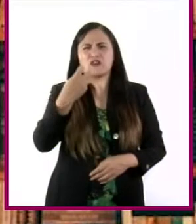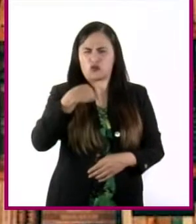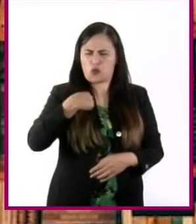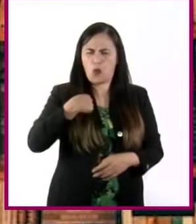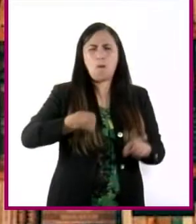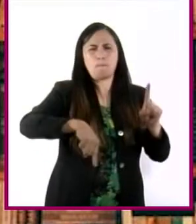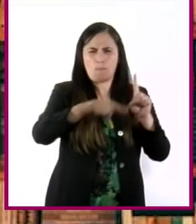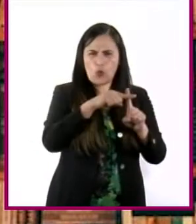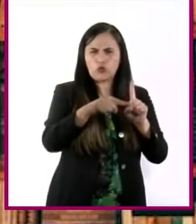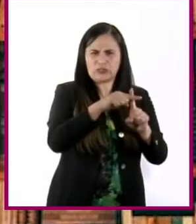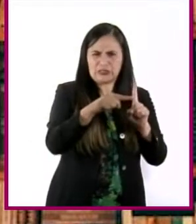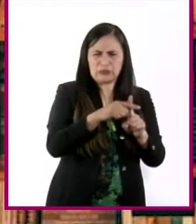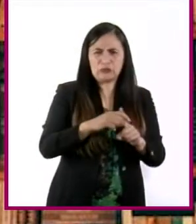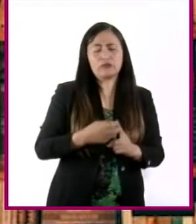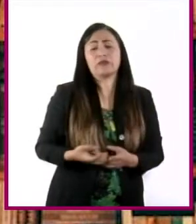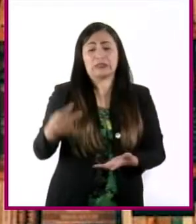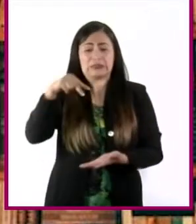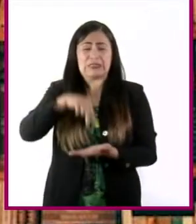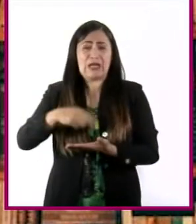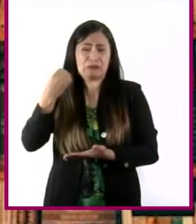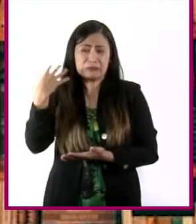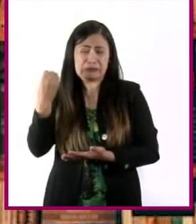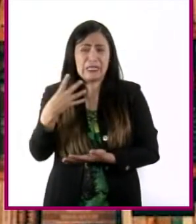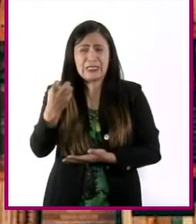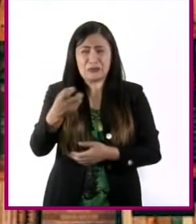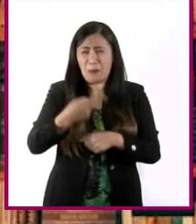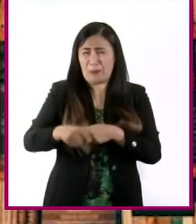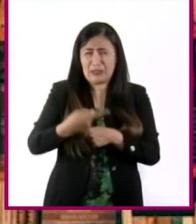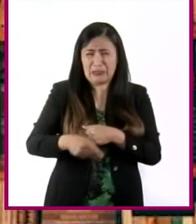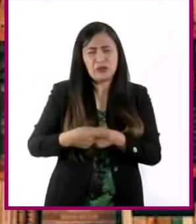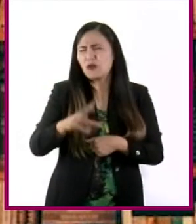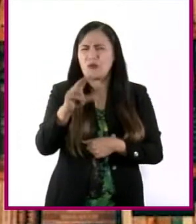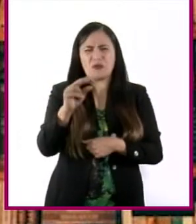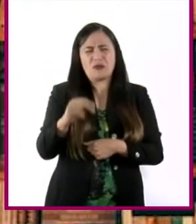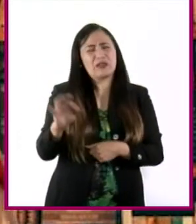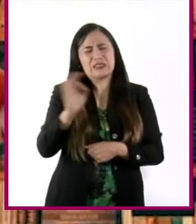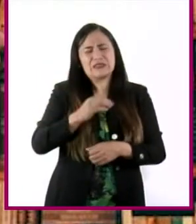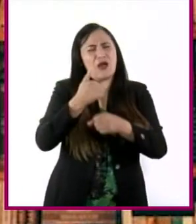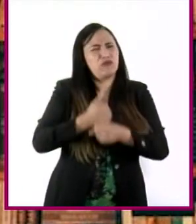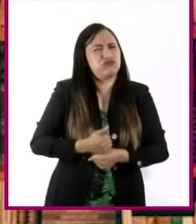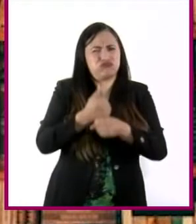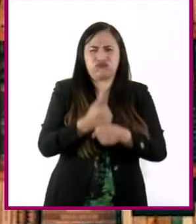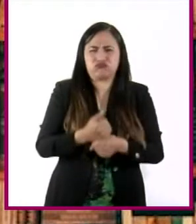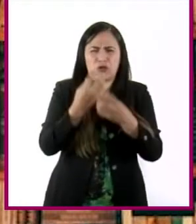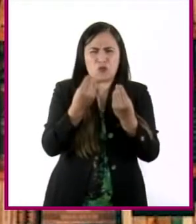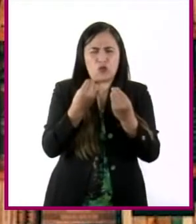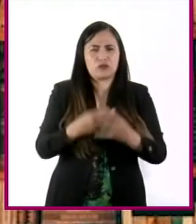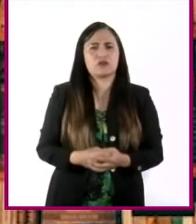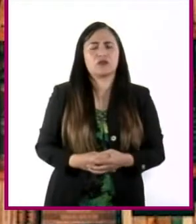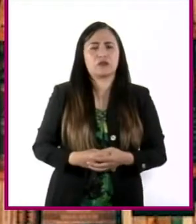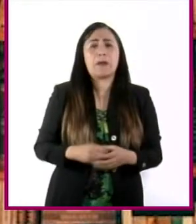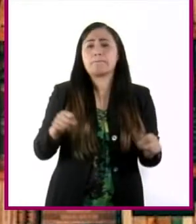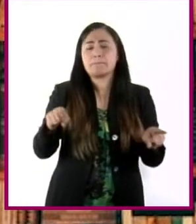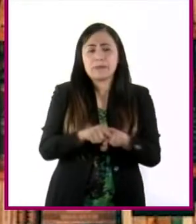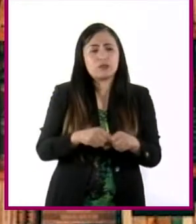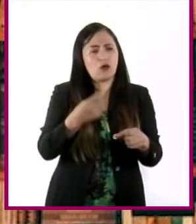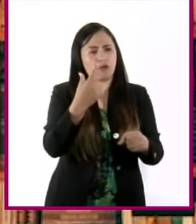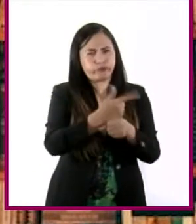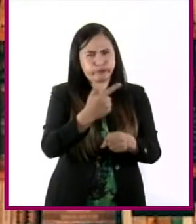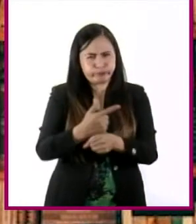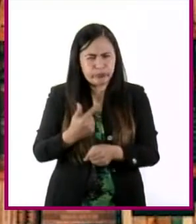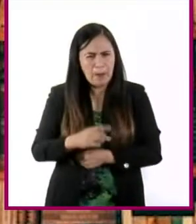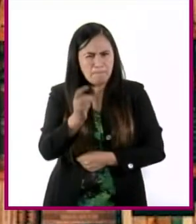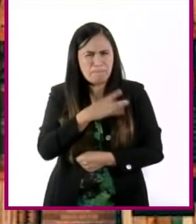riesgo, entonces será una experiencia vergonzosa y no se lo pasarán nada bien. Identifiquen sus miedos. Para esto